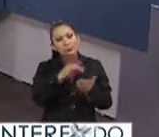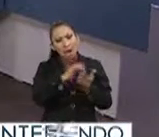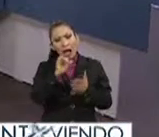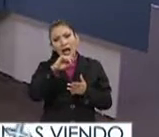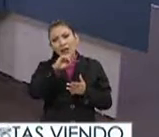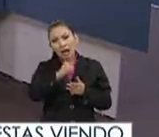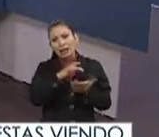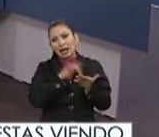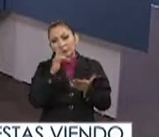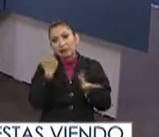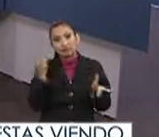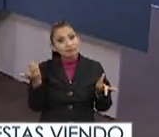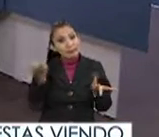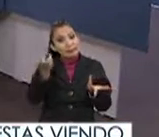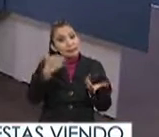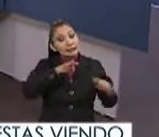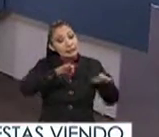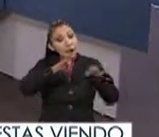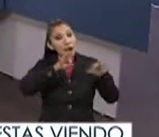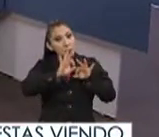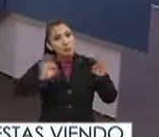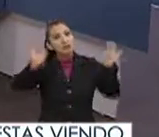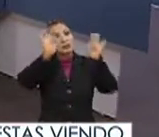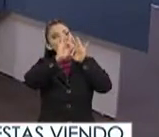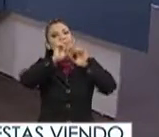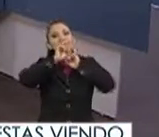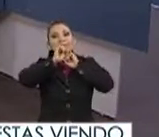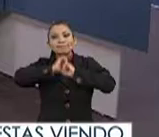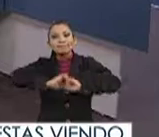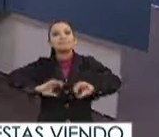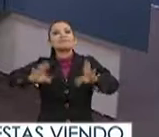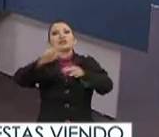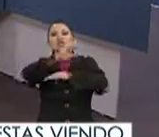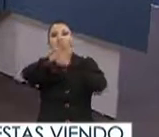Ana Cristina, gracias, y bueno, y esta labor tan importante, ¿no? En difundir